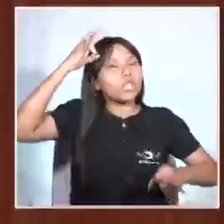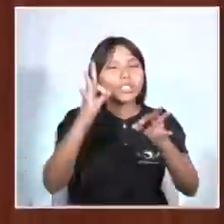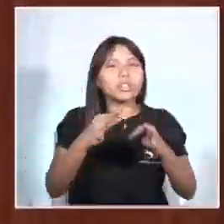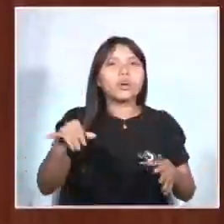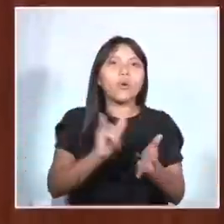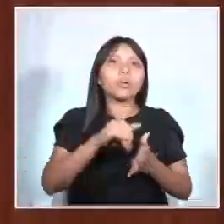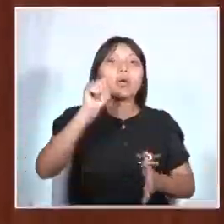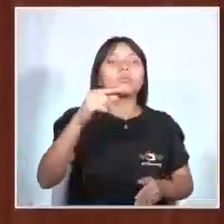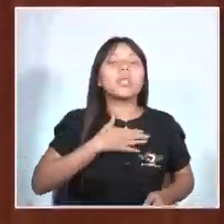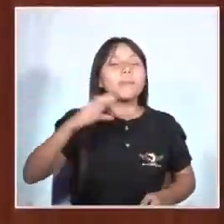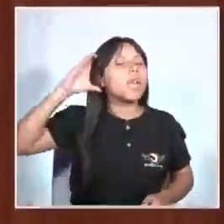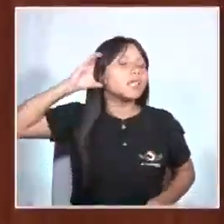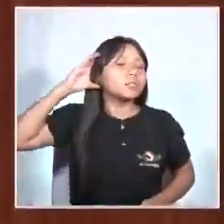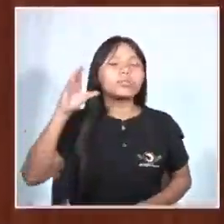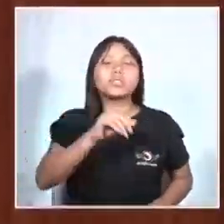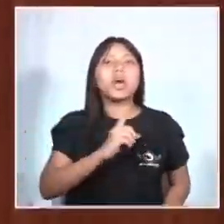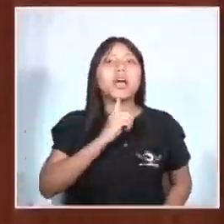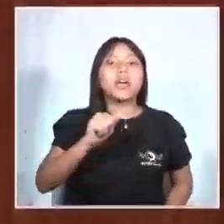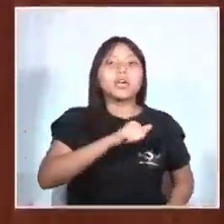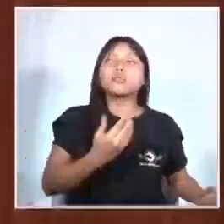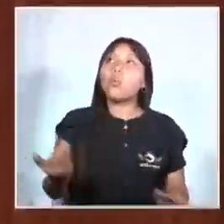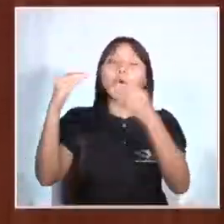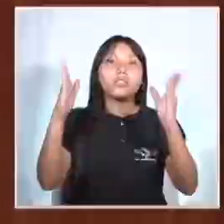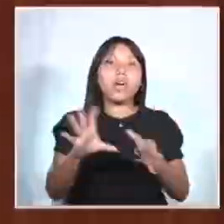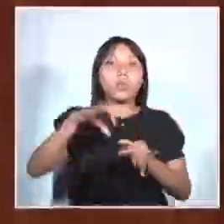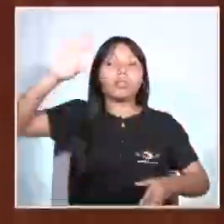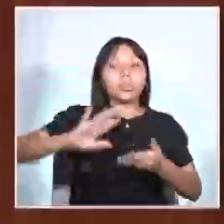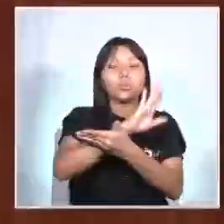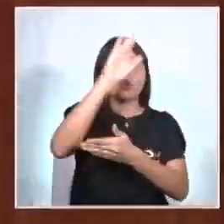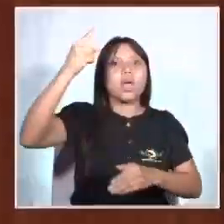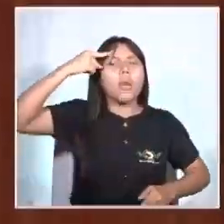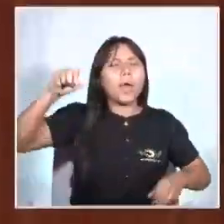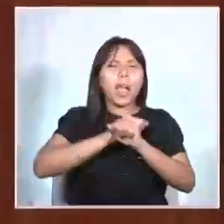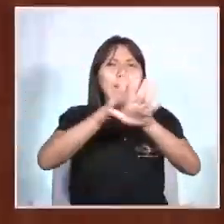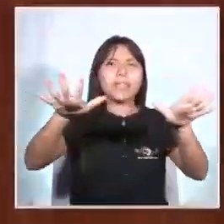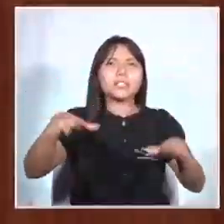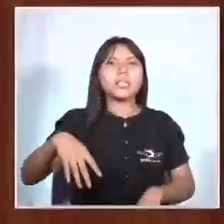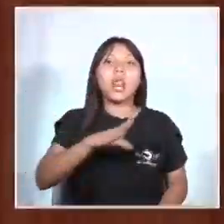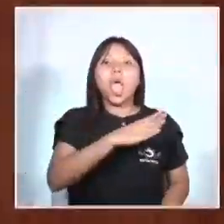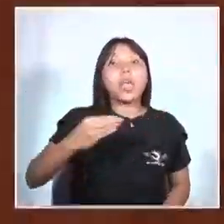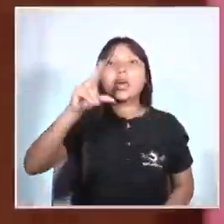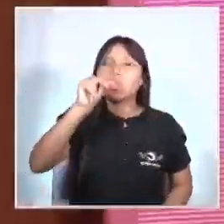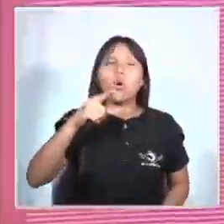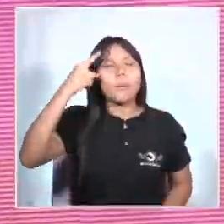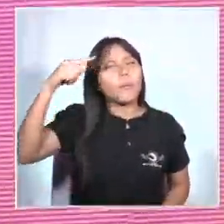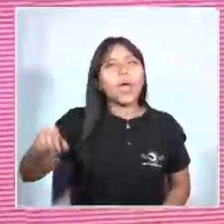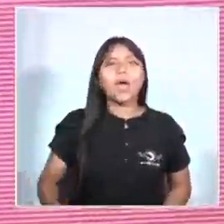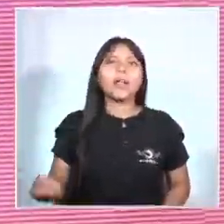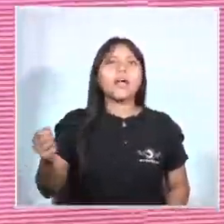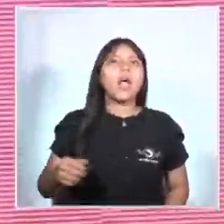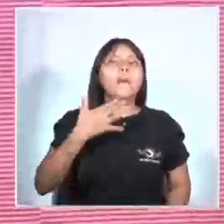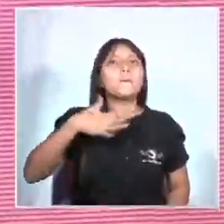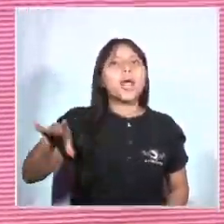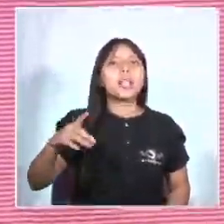un portador de gloria, que está presente para bendecir y no para maldecir. Que usted está vivo